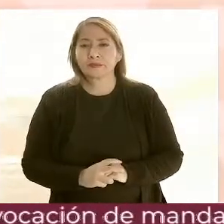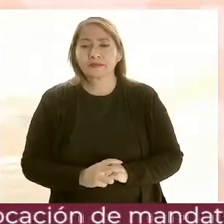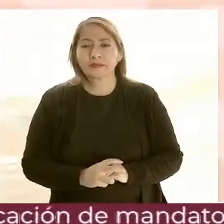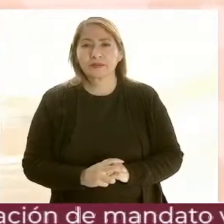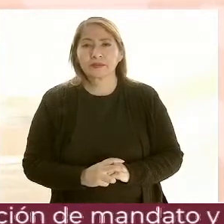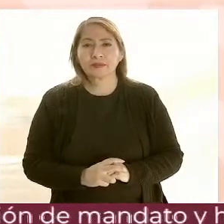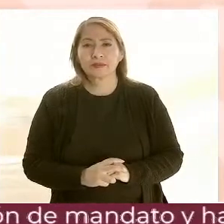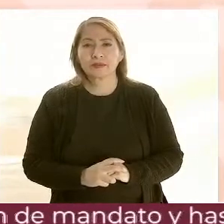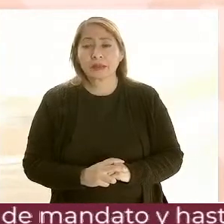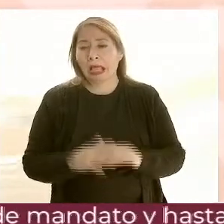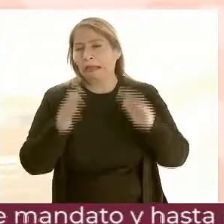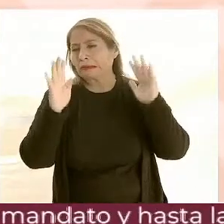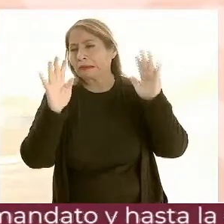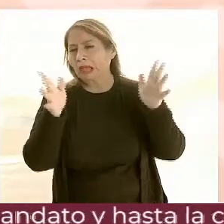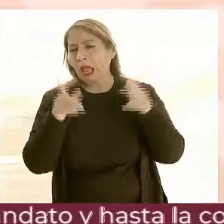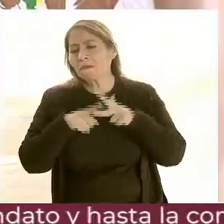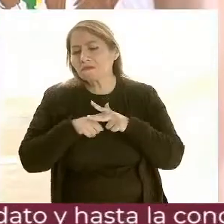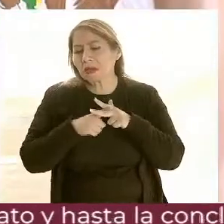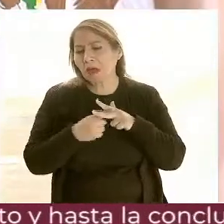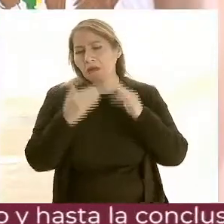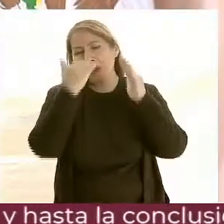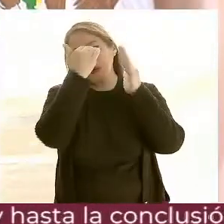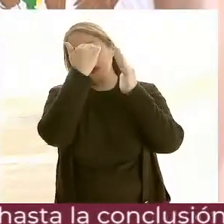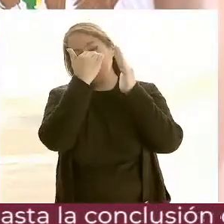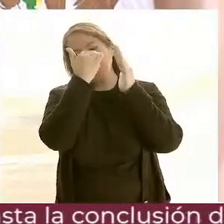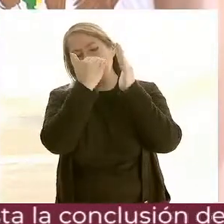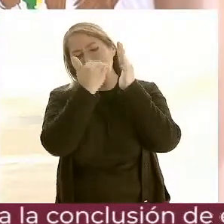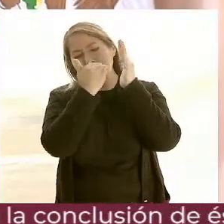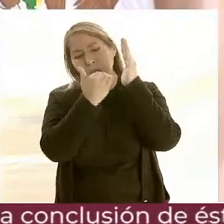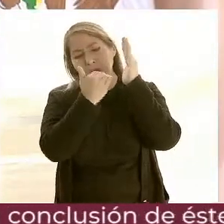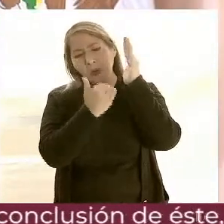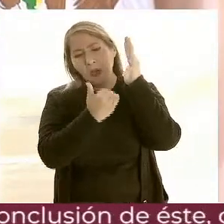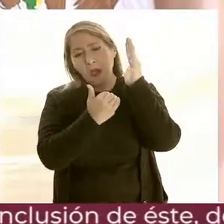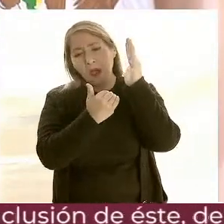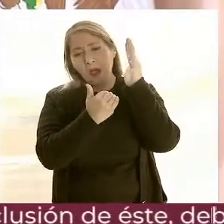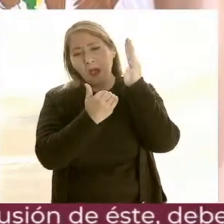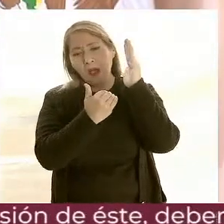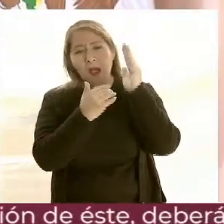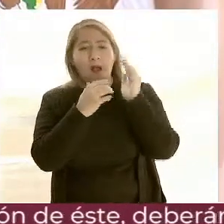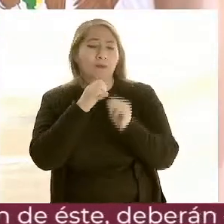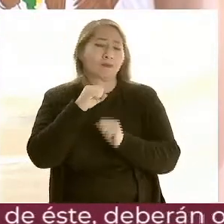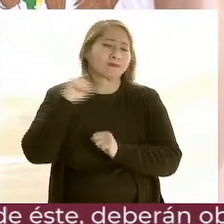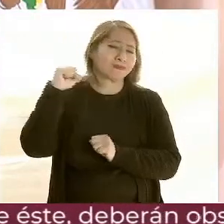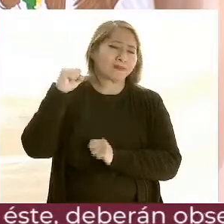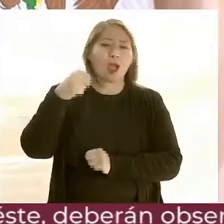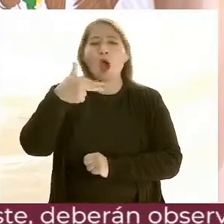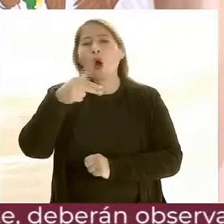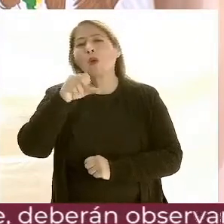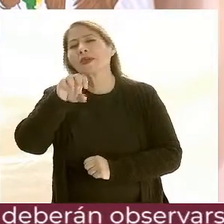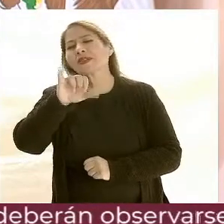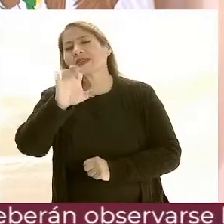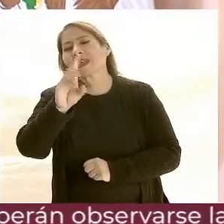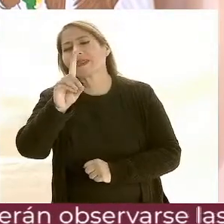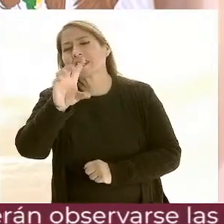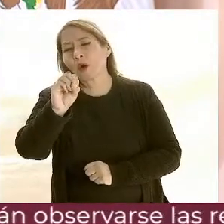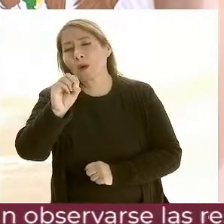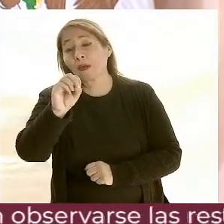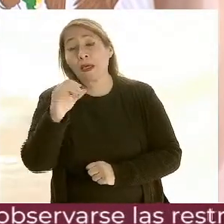empezamos a disminuir el delito de homicidios.